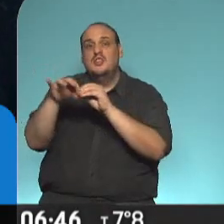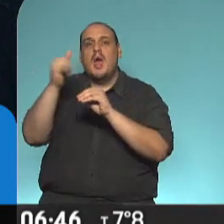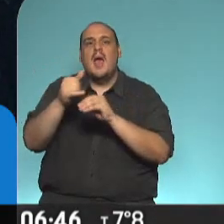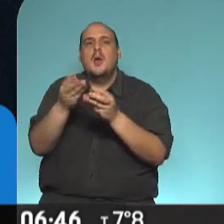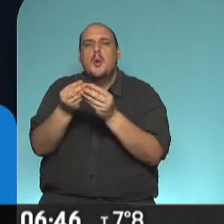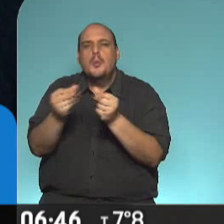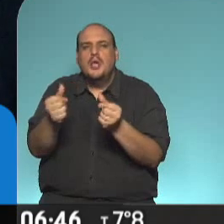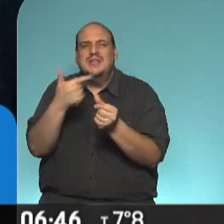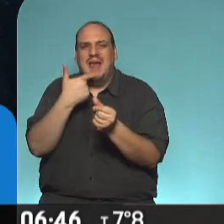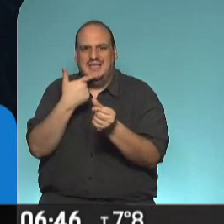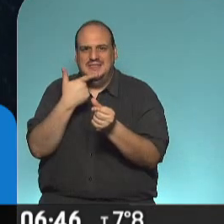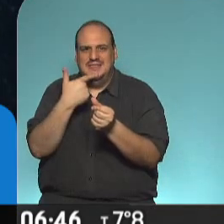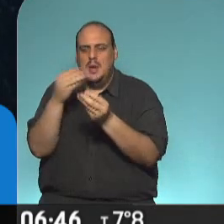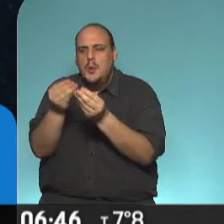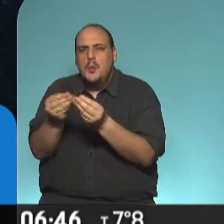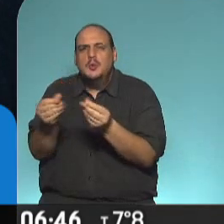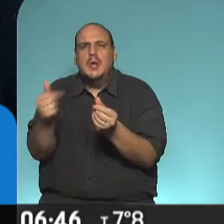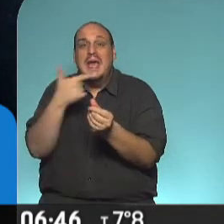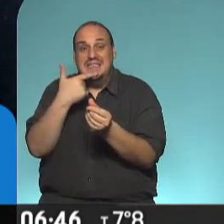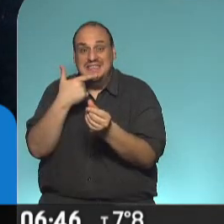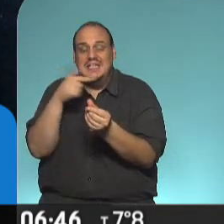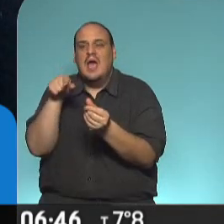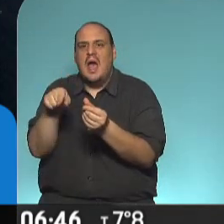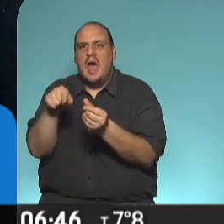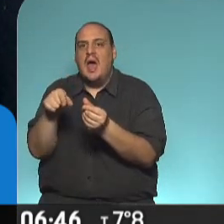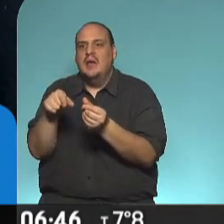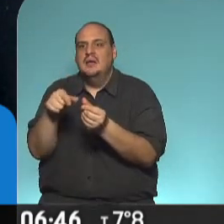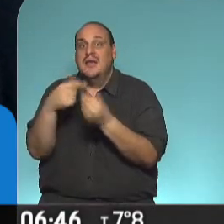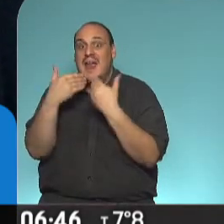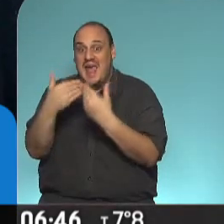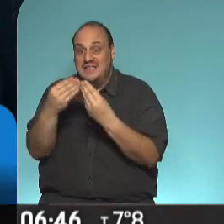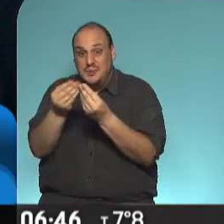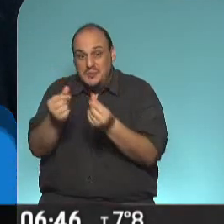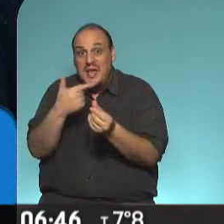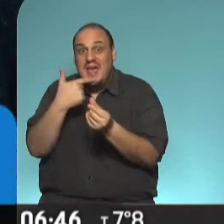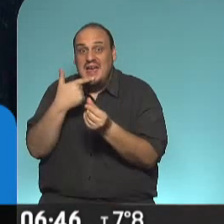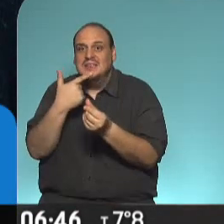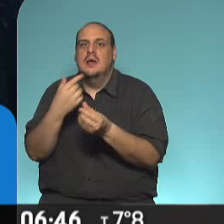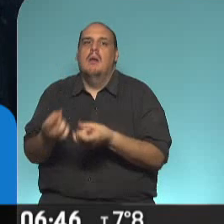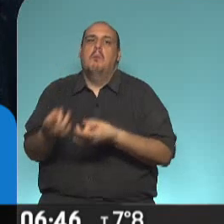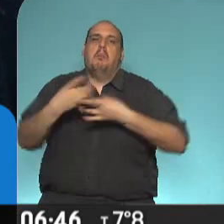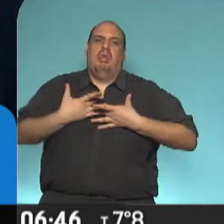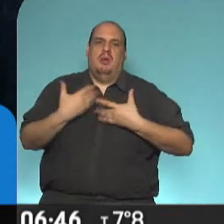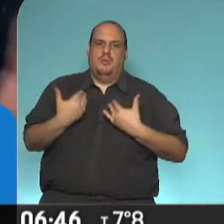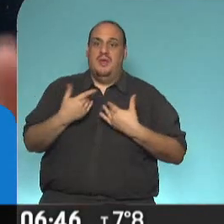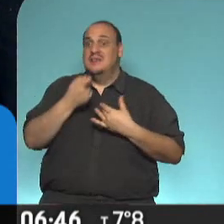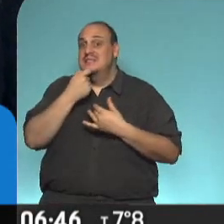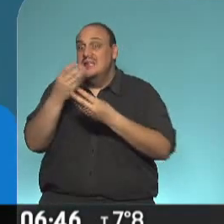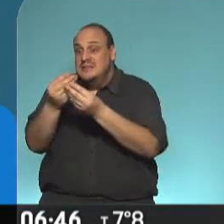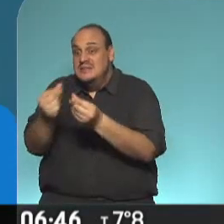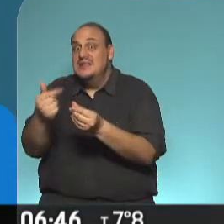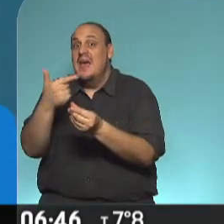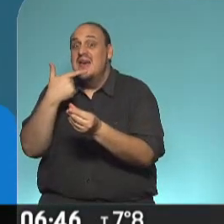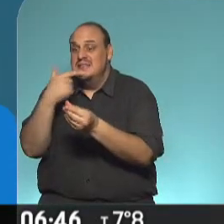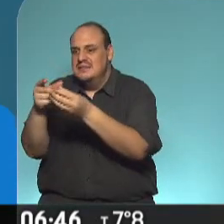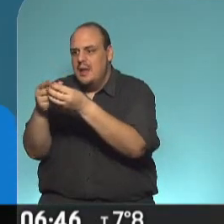S. Esa proteína S es la que permite al virus infectar. Entonces vos aislás esa proteína, la inoculás